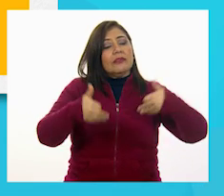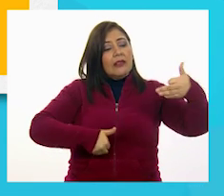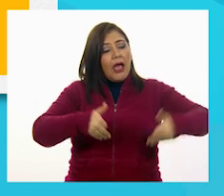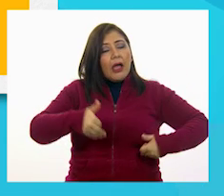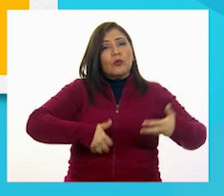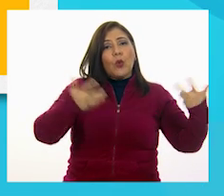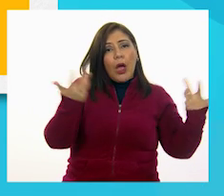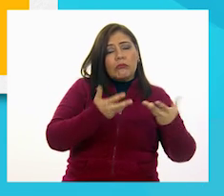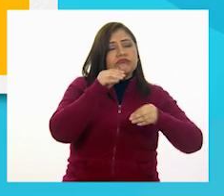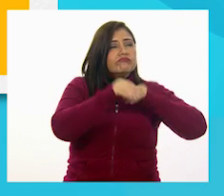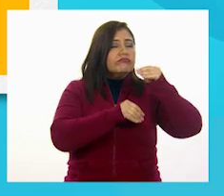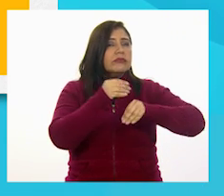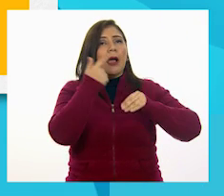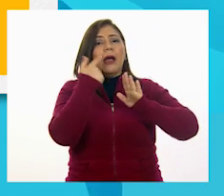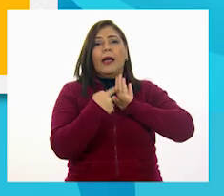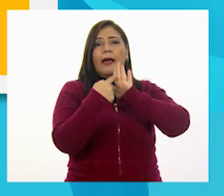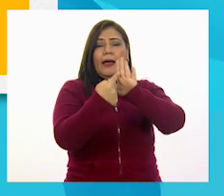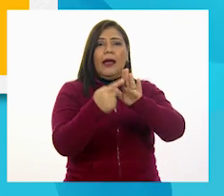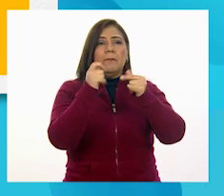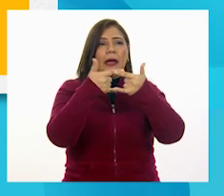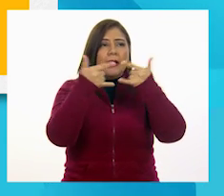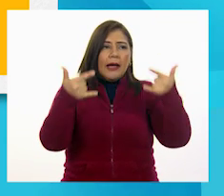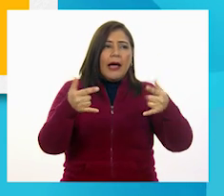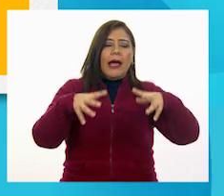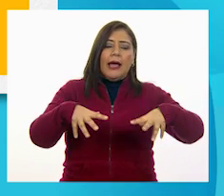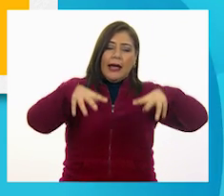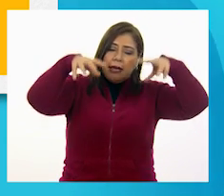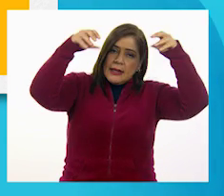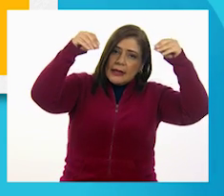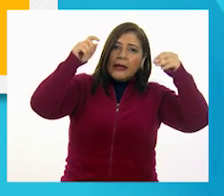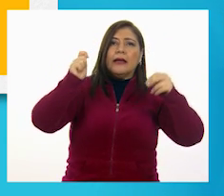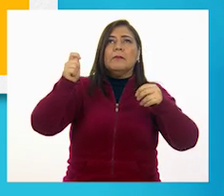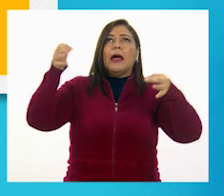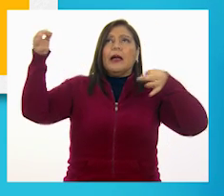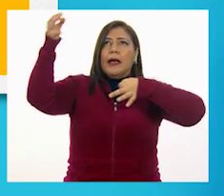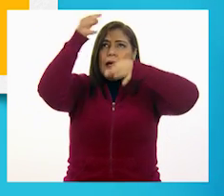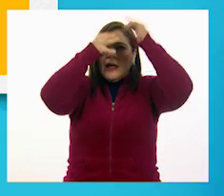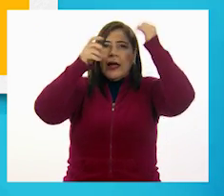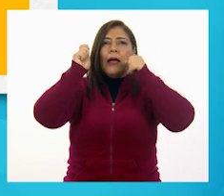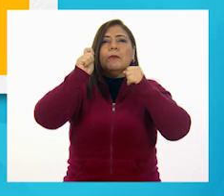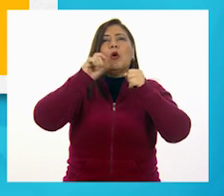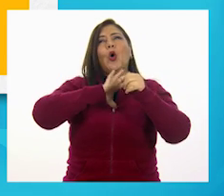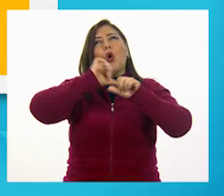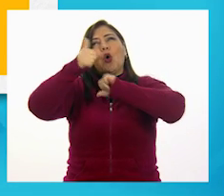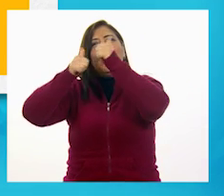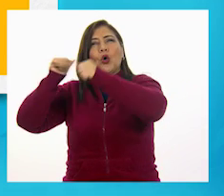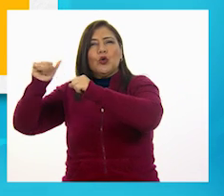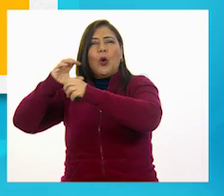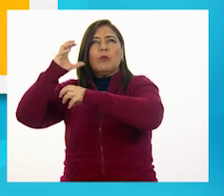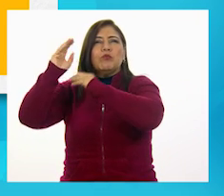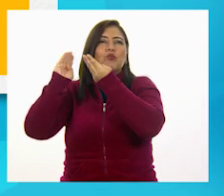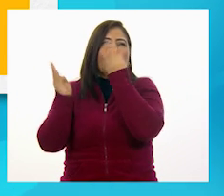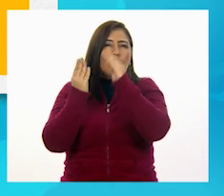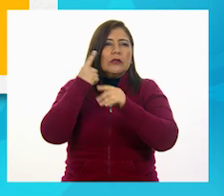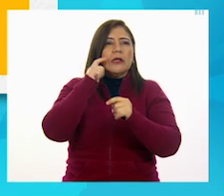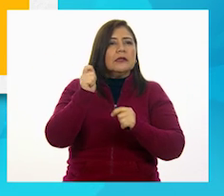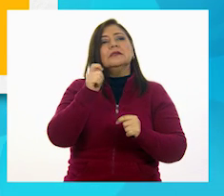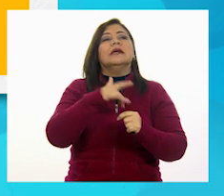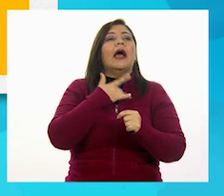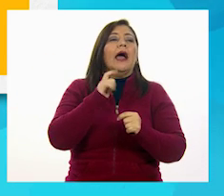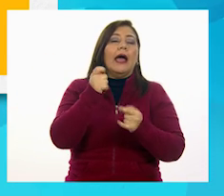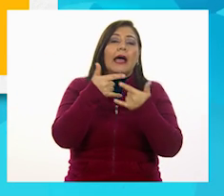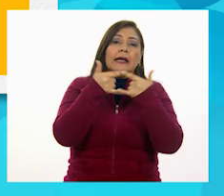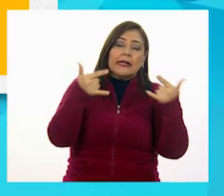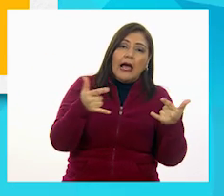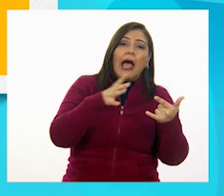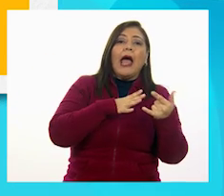teatro. Queremos representar una historia de castillos, naves espaciales y planetas. En la historia de la obra hay